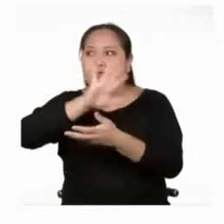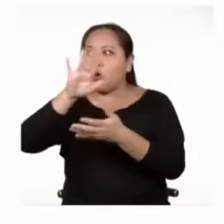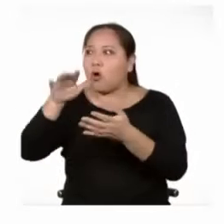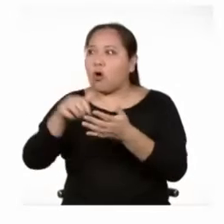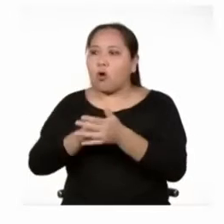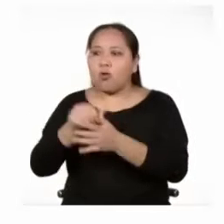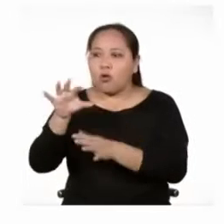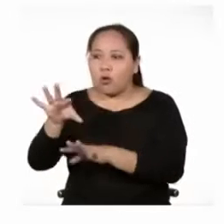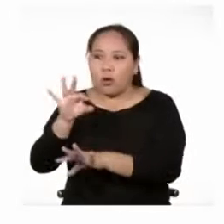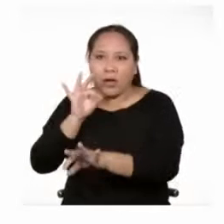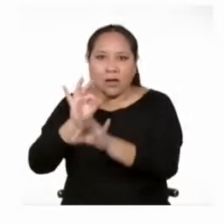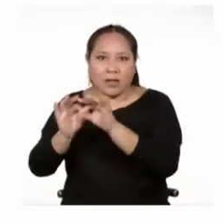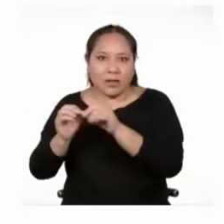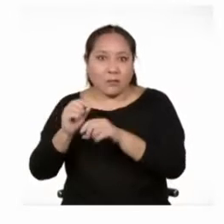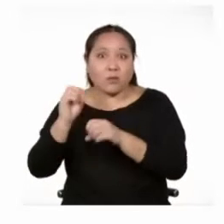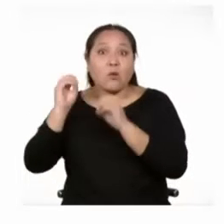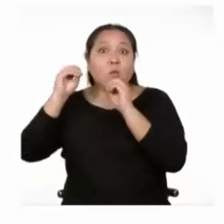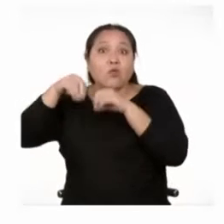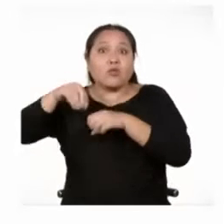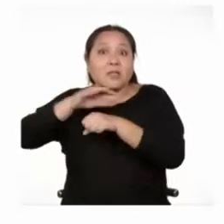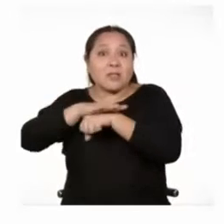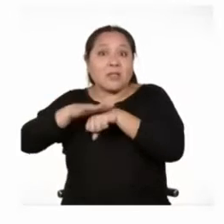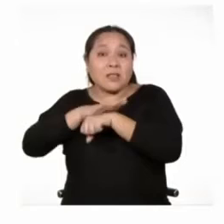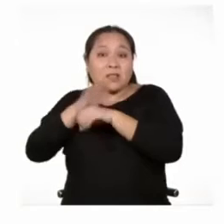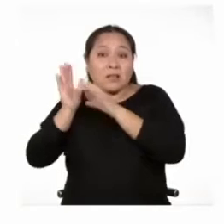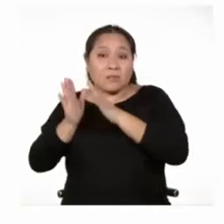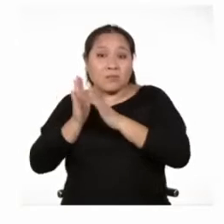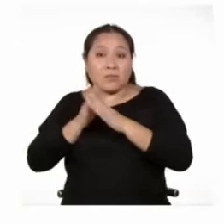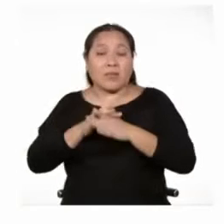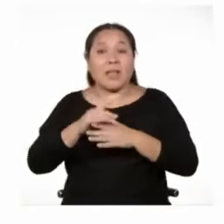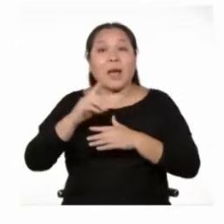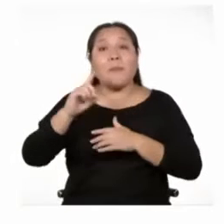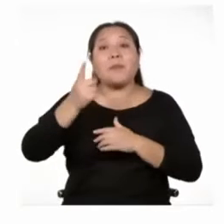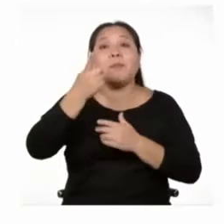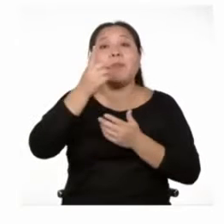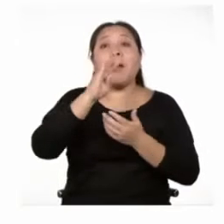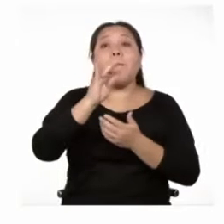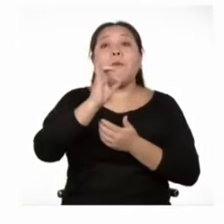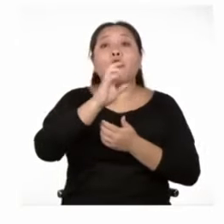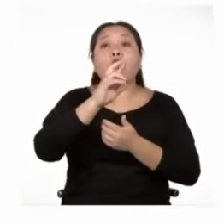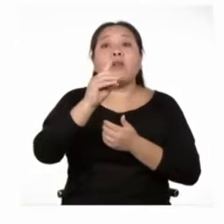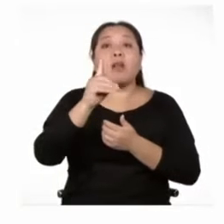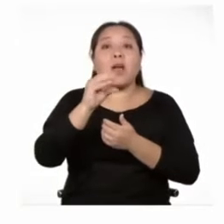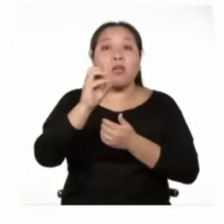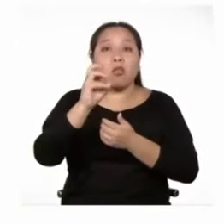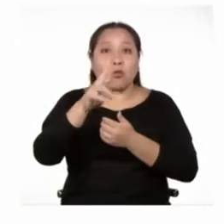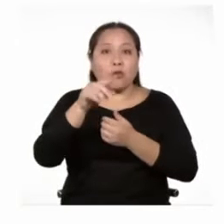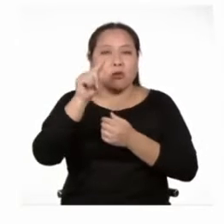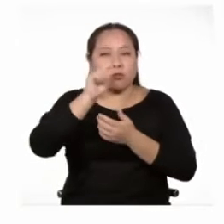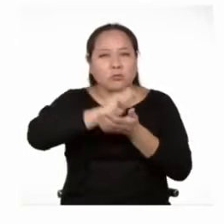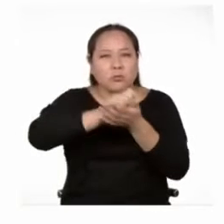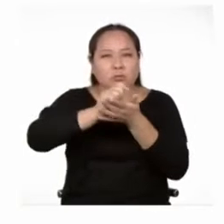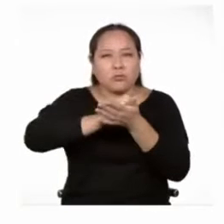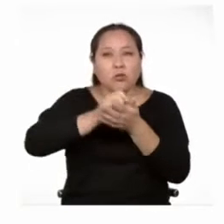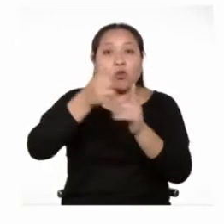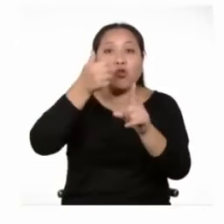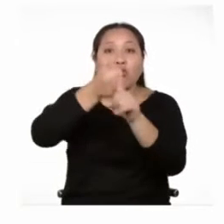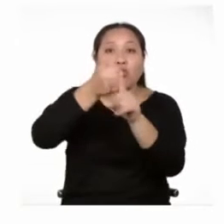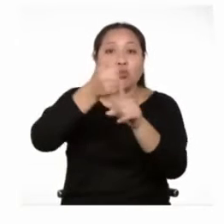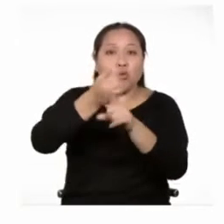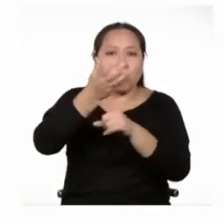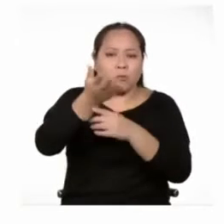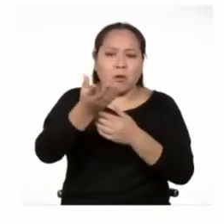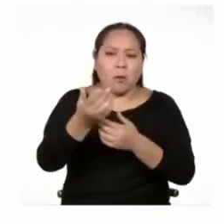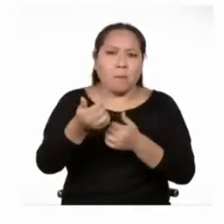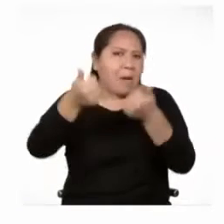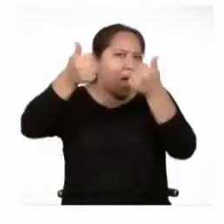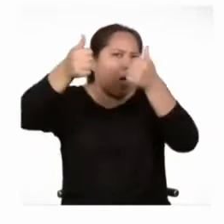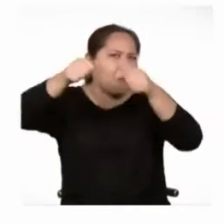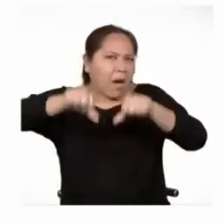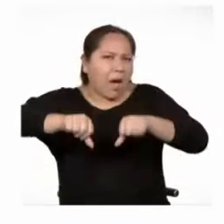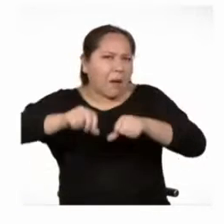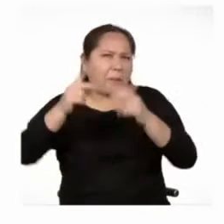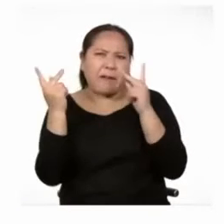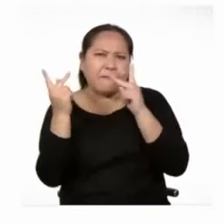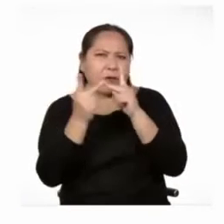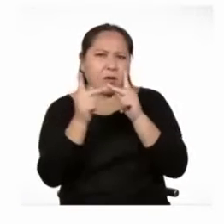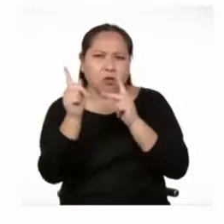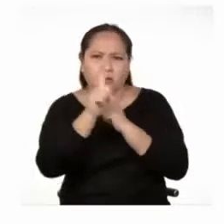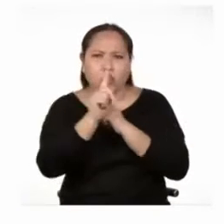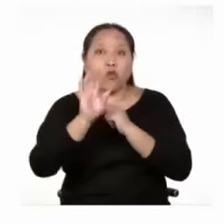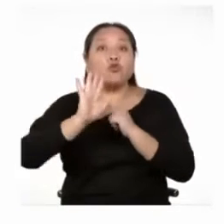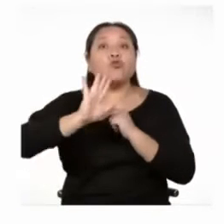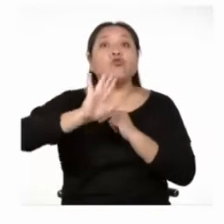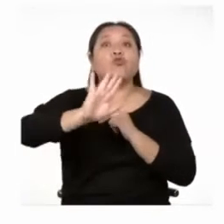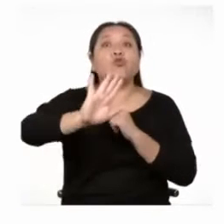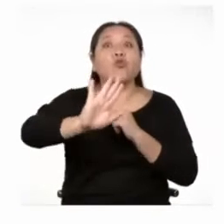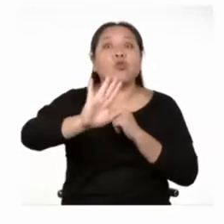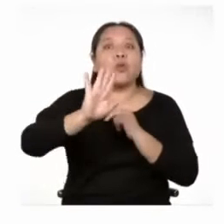la planificación. La primera versión es una etapa de la escritura que es tuya. No tiene que estar bien o mal, porque es tuya